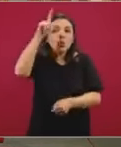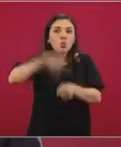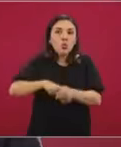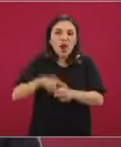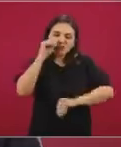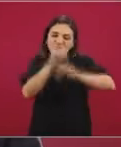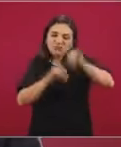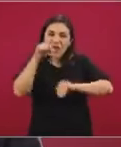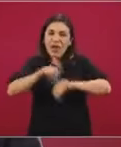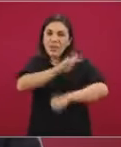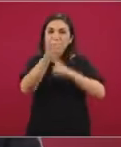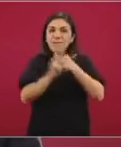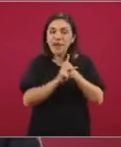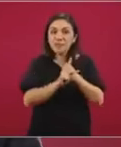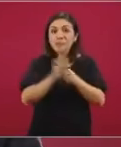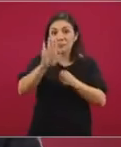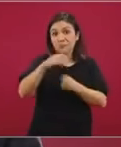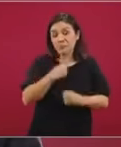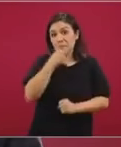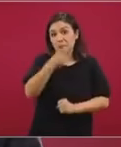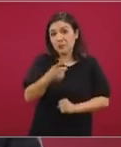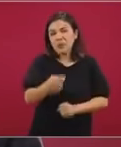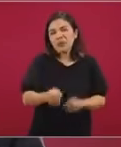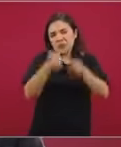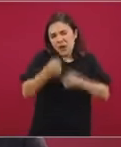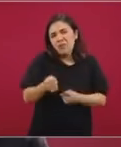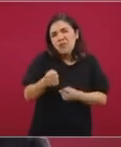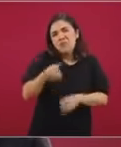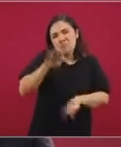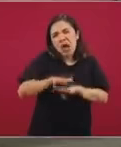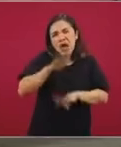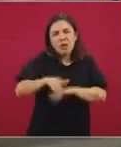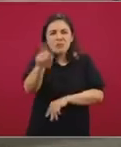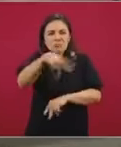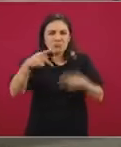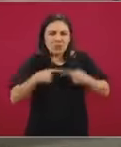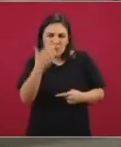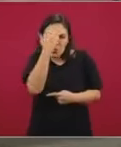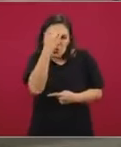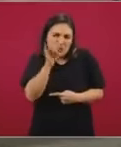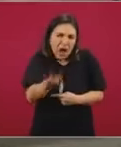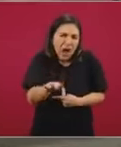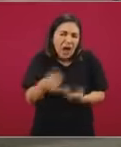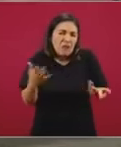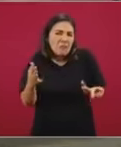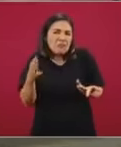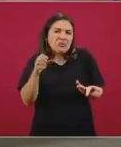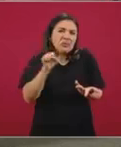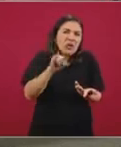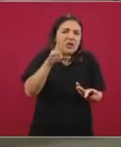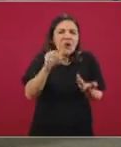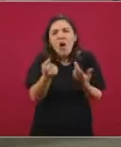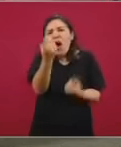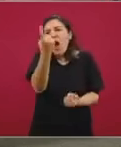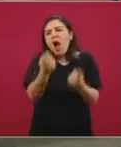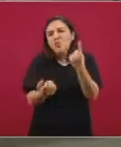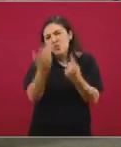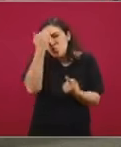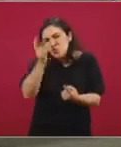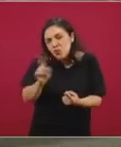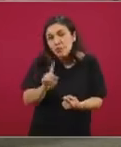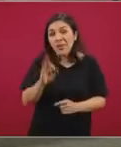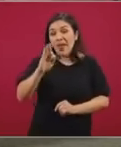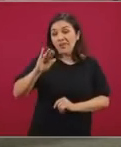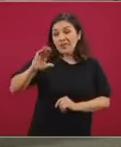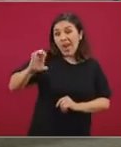país. Un dato que seguramente la mayoría de los aquí presentes saben, pero quizá no todos en la población, es el Fondo